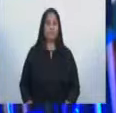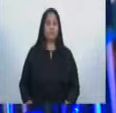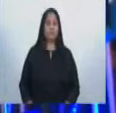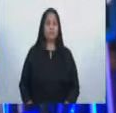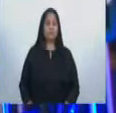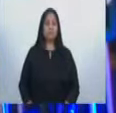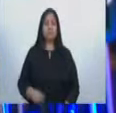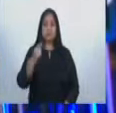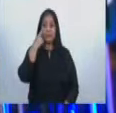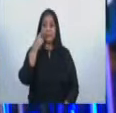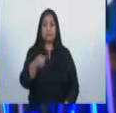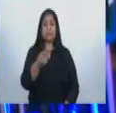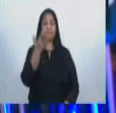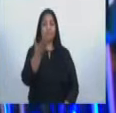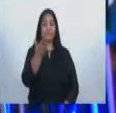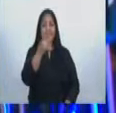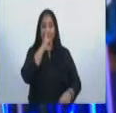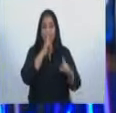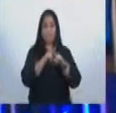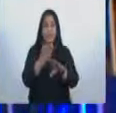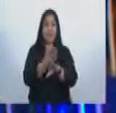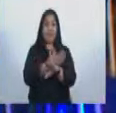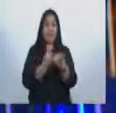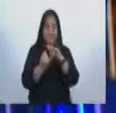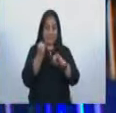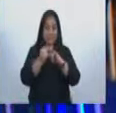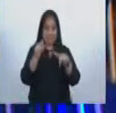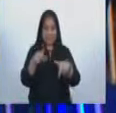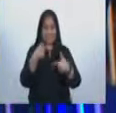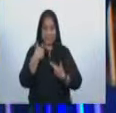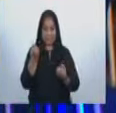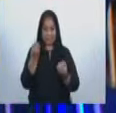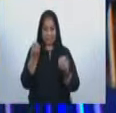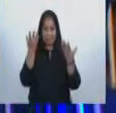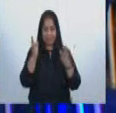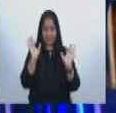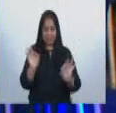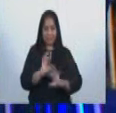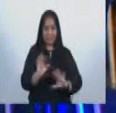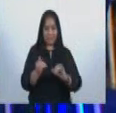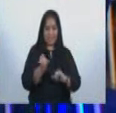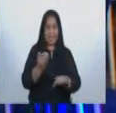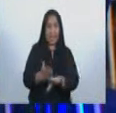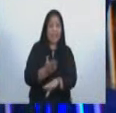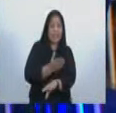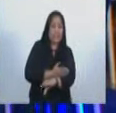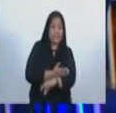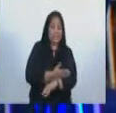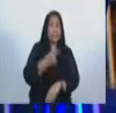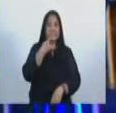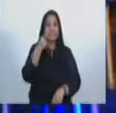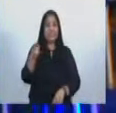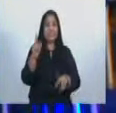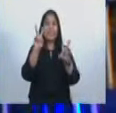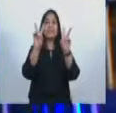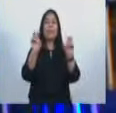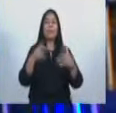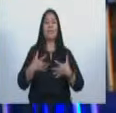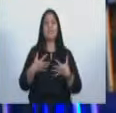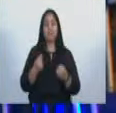y nos han estado insistiendo antes de cerrar presidente y a dar las palabras de despedida el tema de